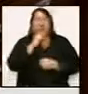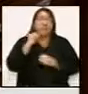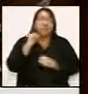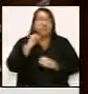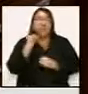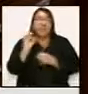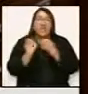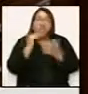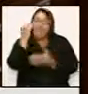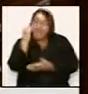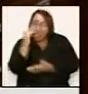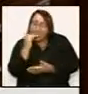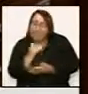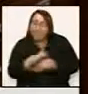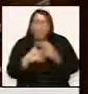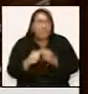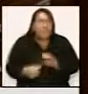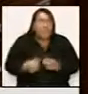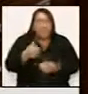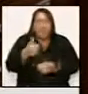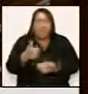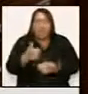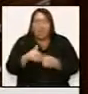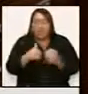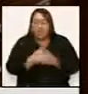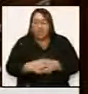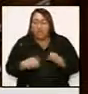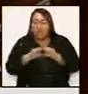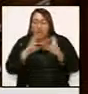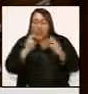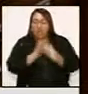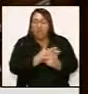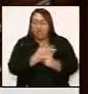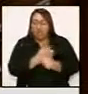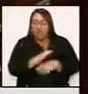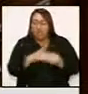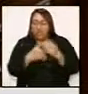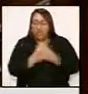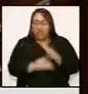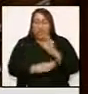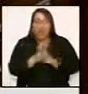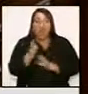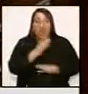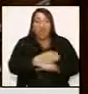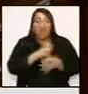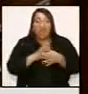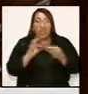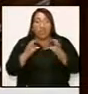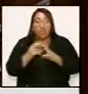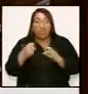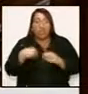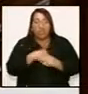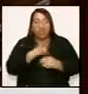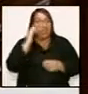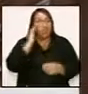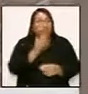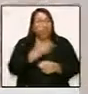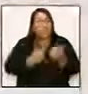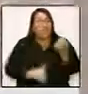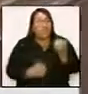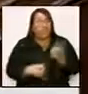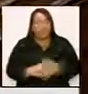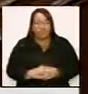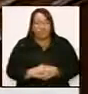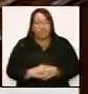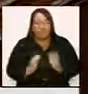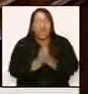Describe las principales controversias musicales surgidas en la historia de nuestra música criolla. El